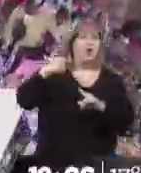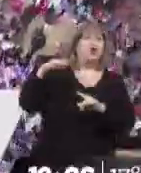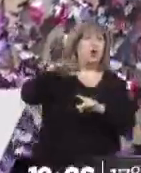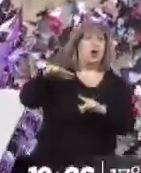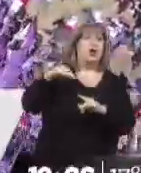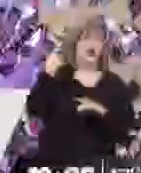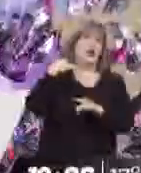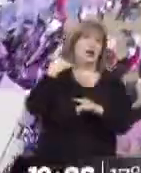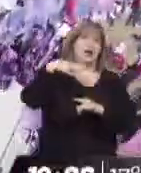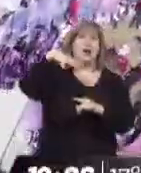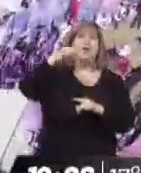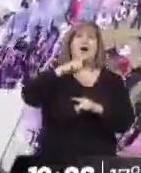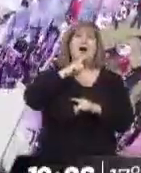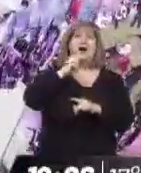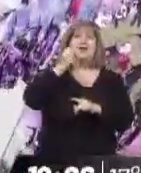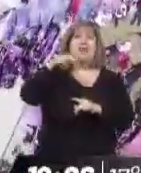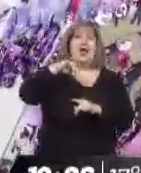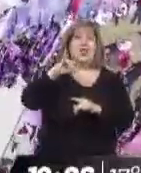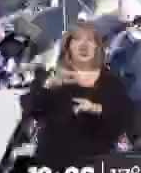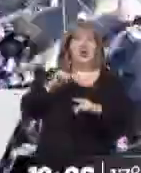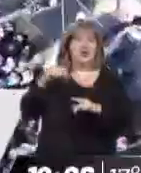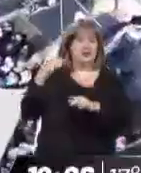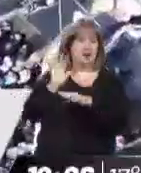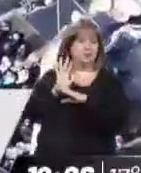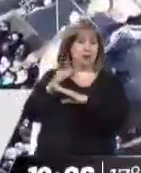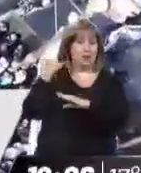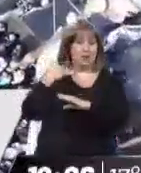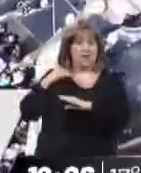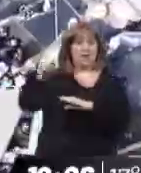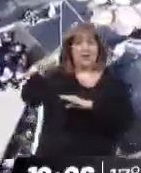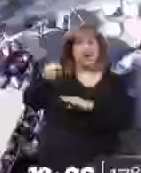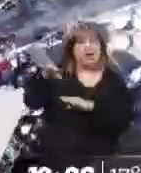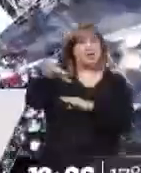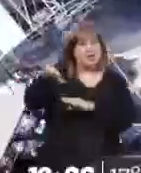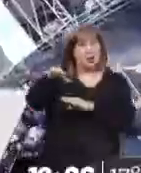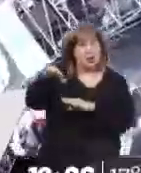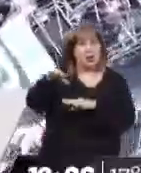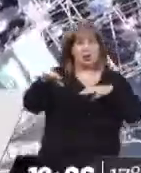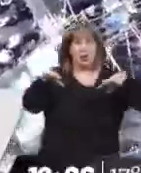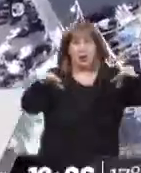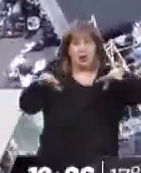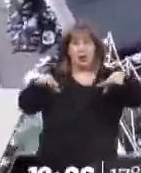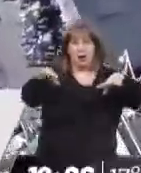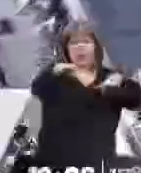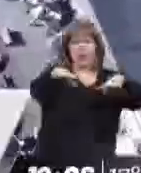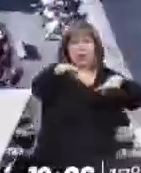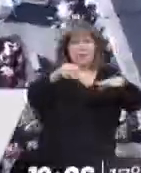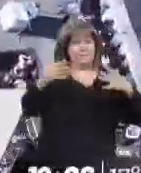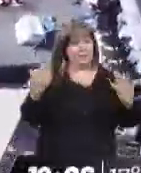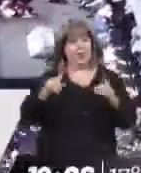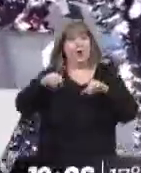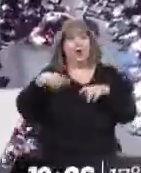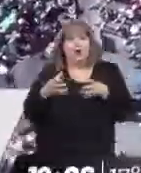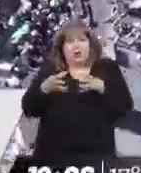distintas expresiones que trataron de representar lo que significa para ellos esta jornada tan especial del 17 de octubre. Un sector